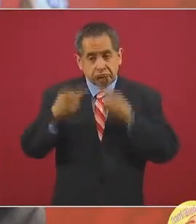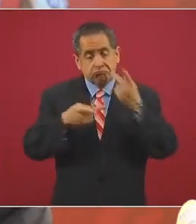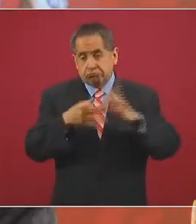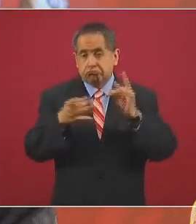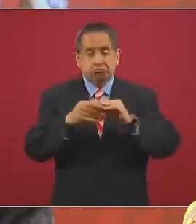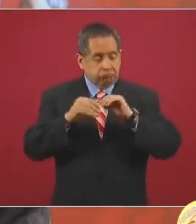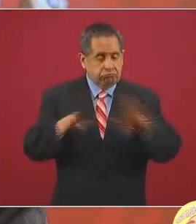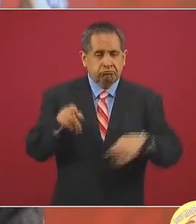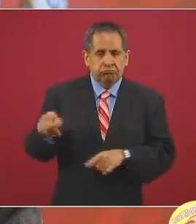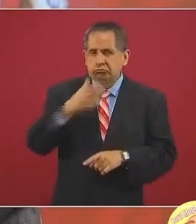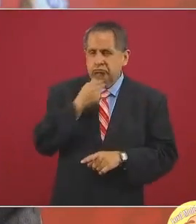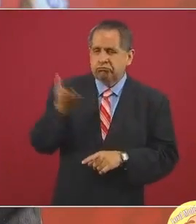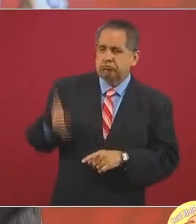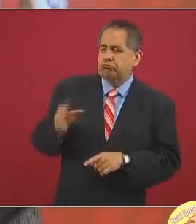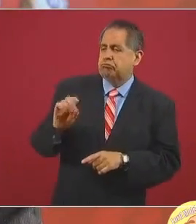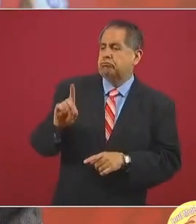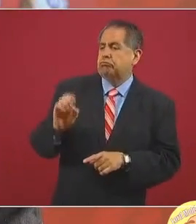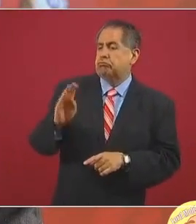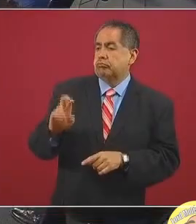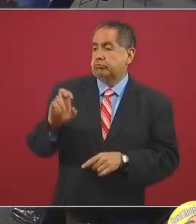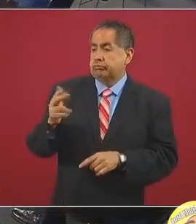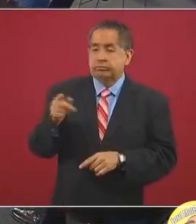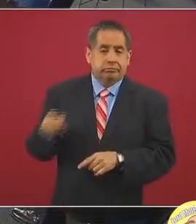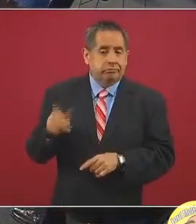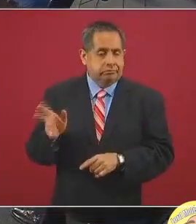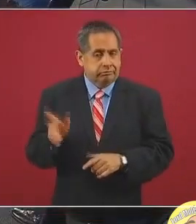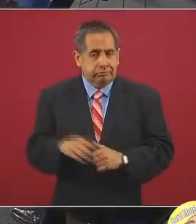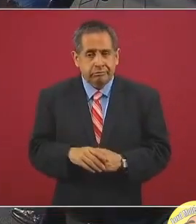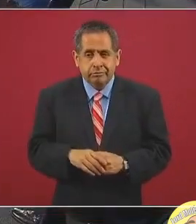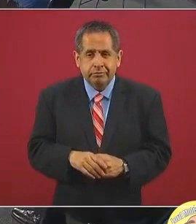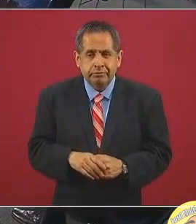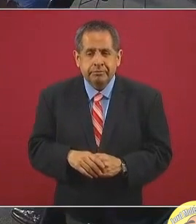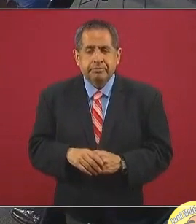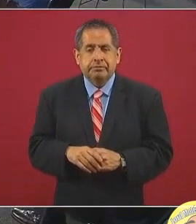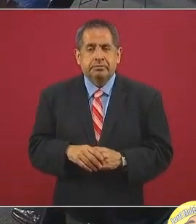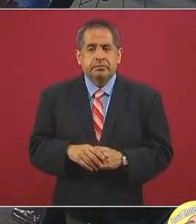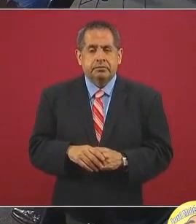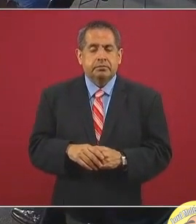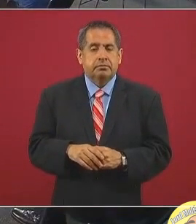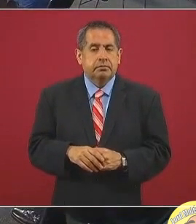en Estados Unidos o de